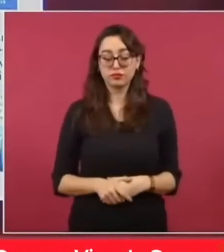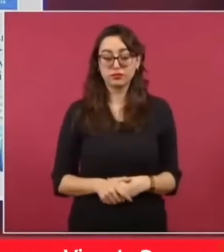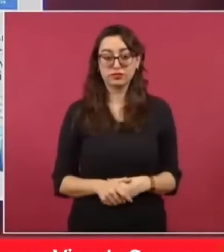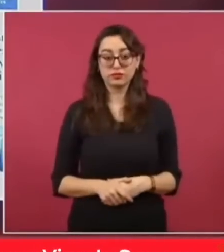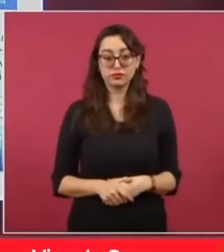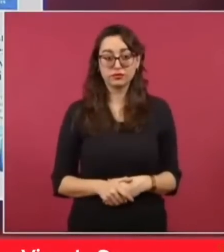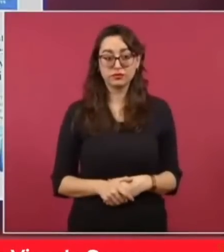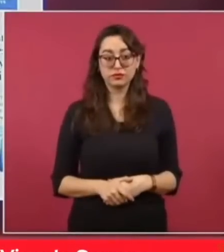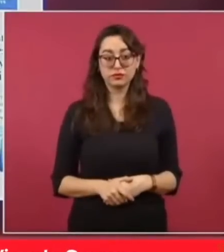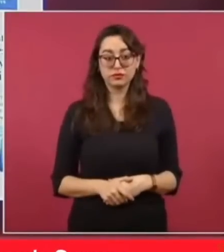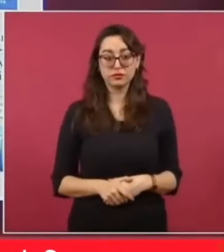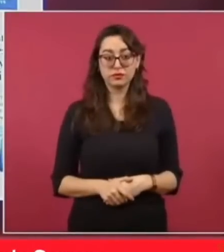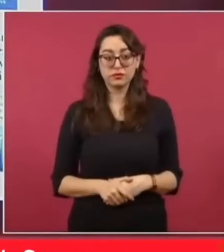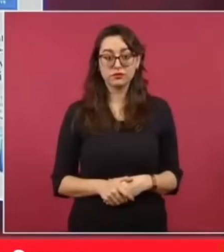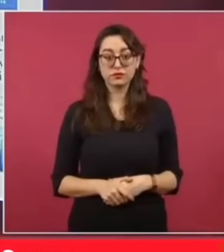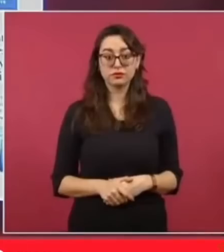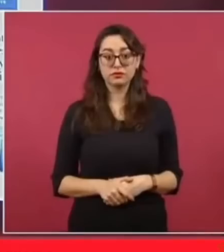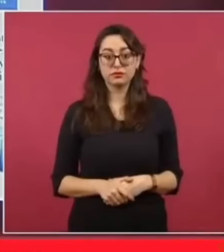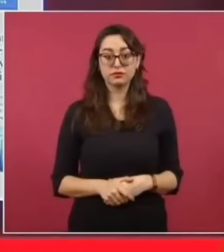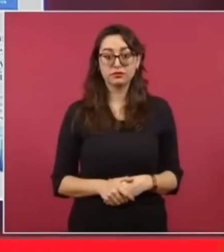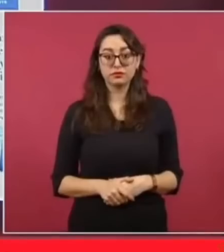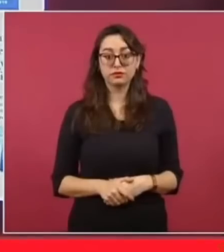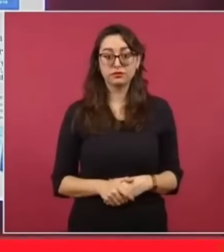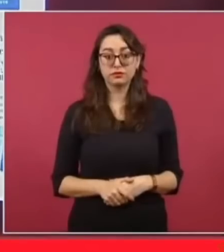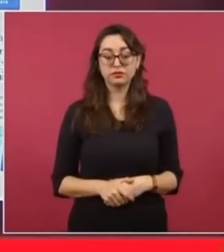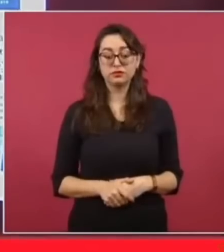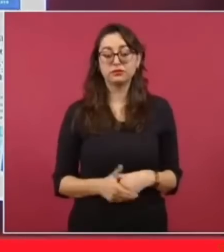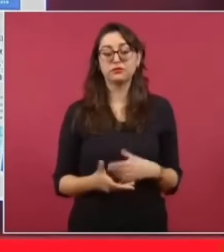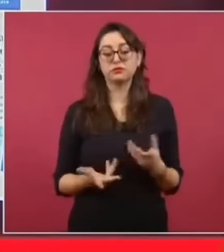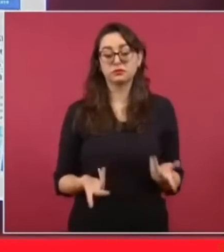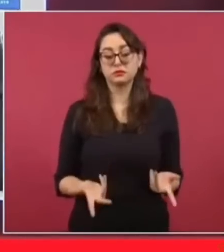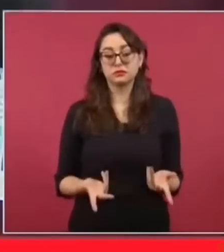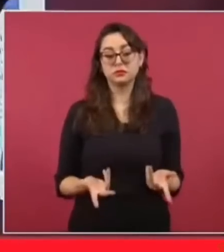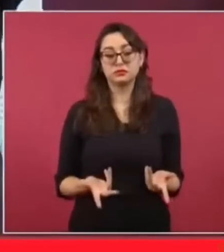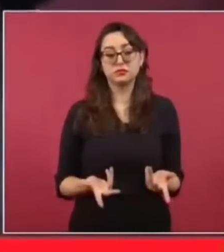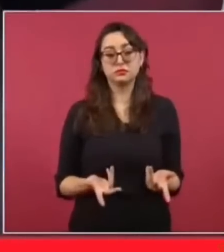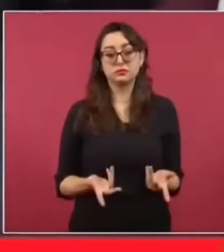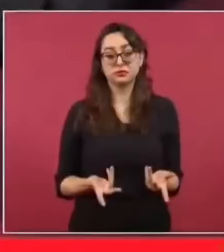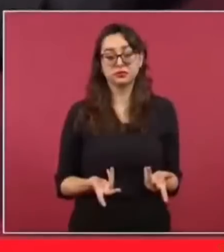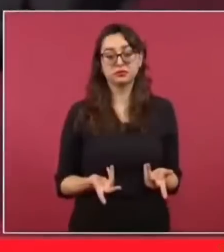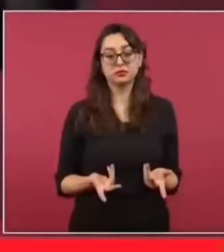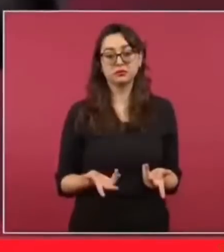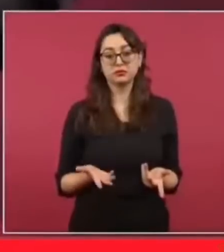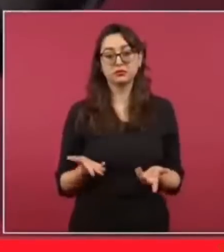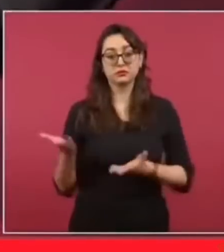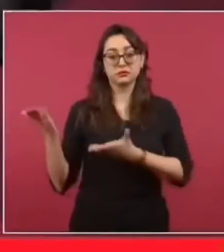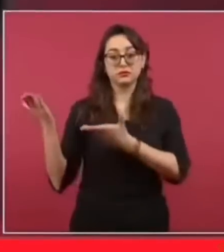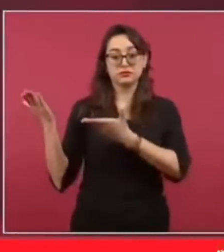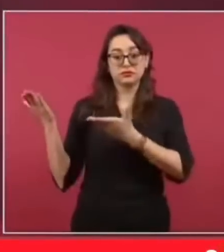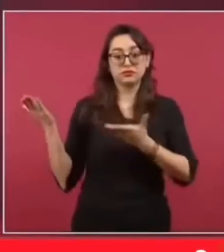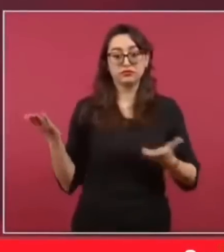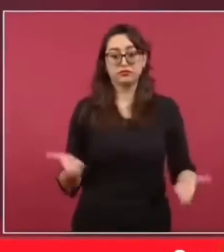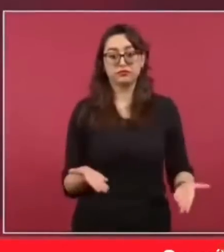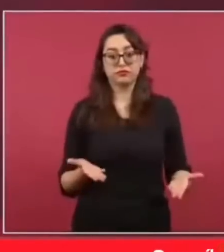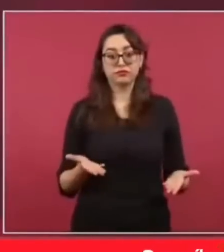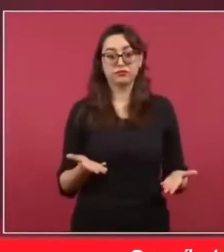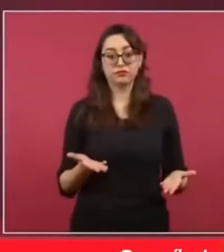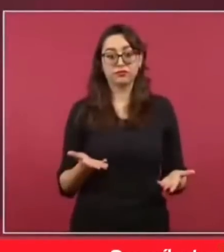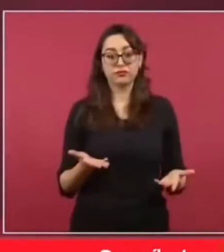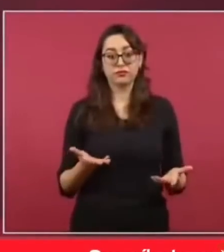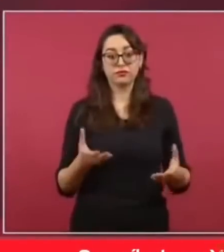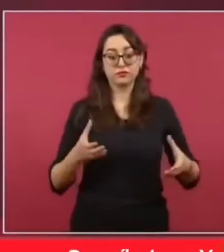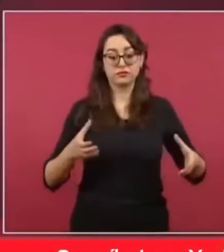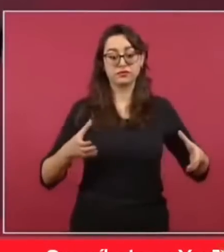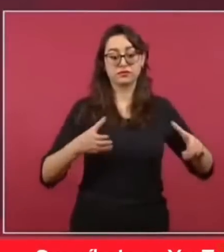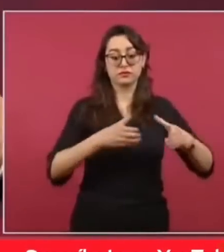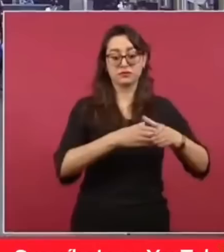y en un homenaje que se les hace, llega la plana mayor de la